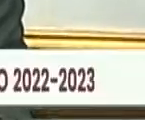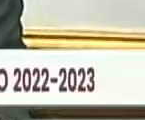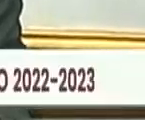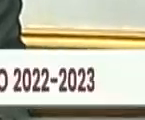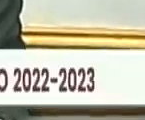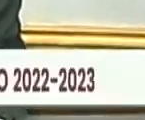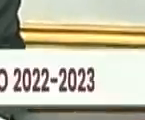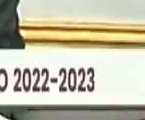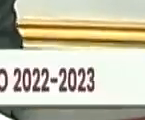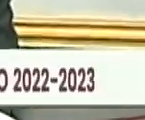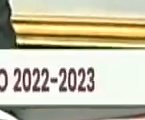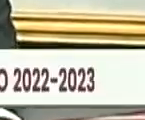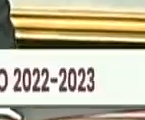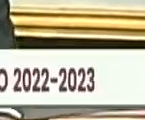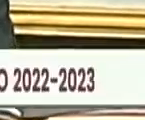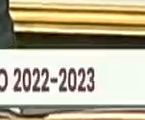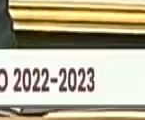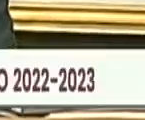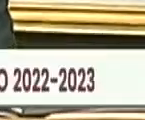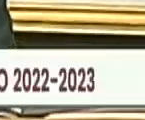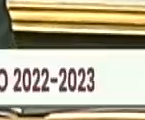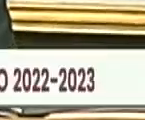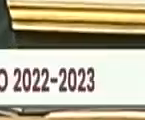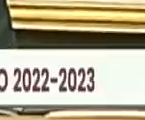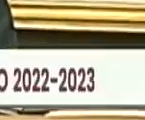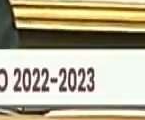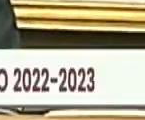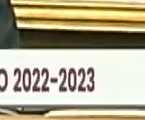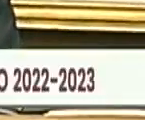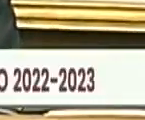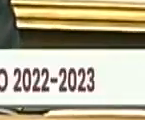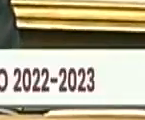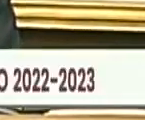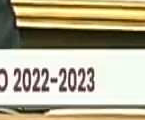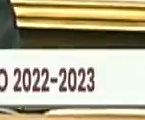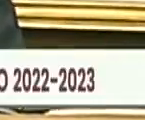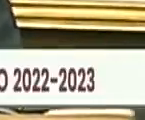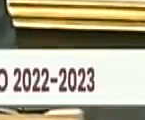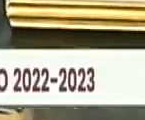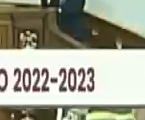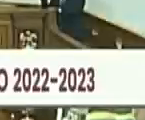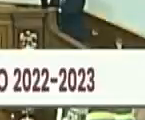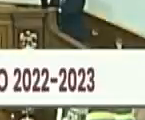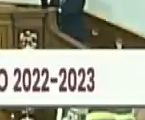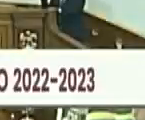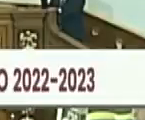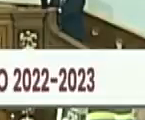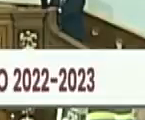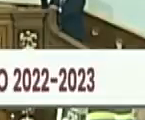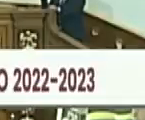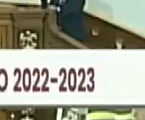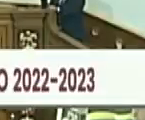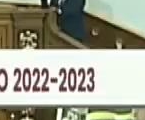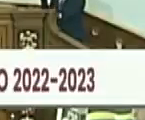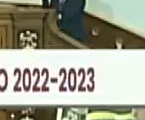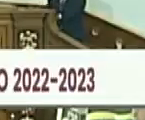que significa el parlamentarismo de calle. La Asamblea Nacional en el año